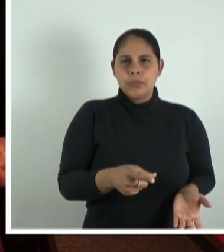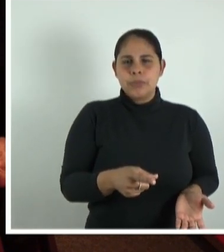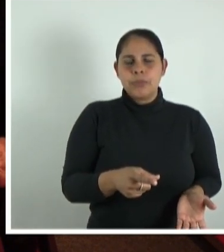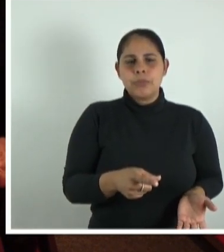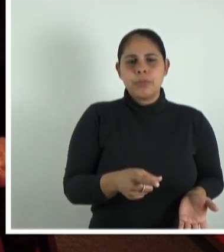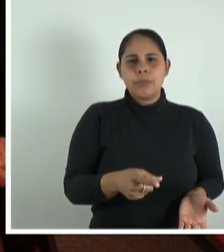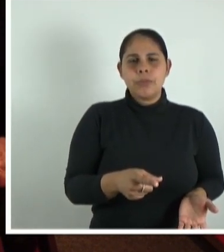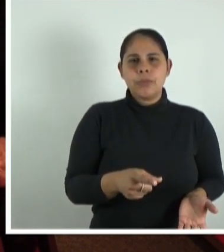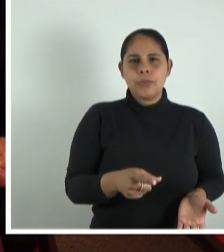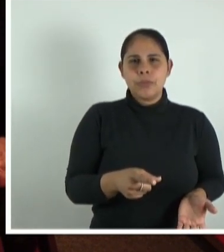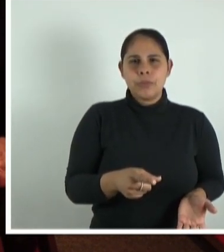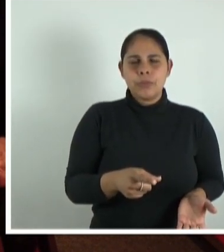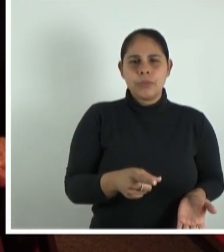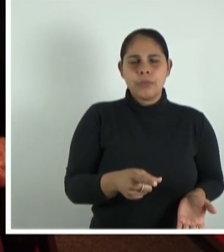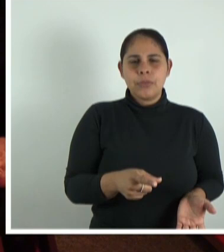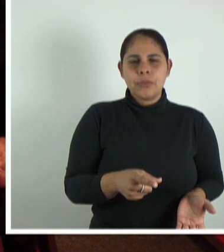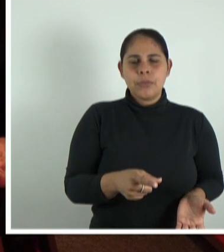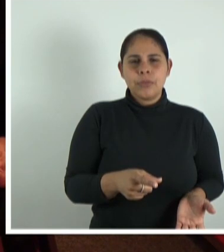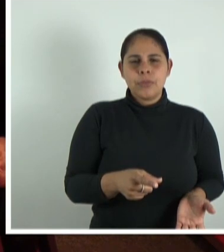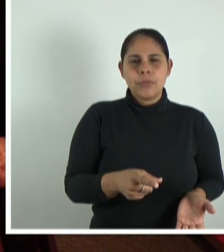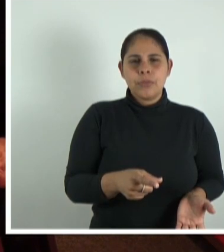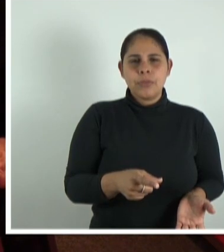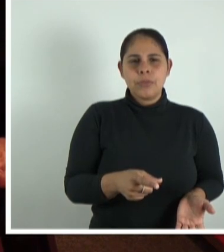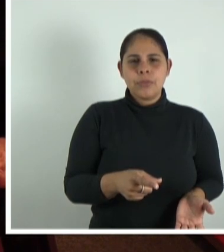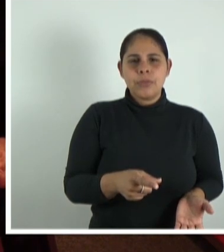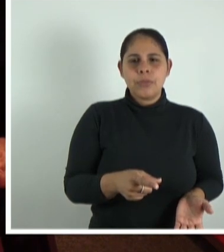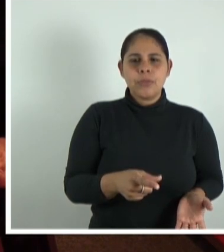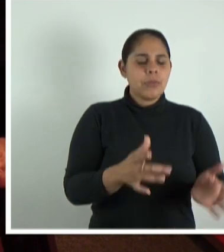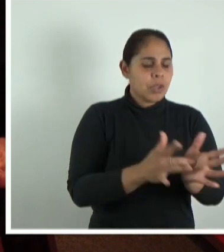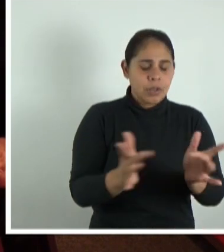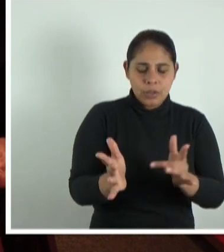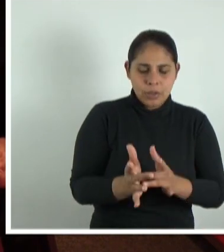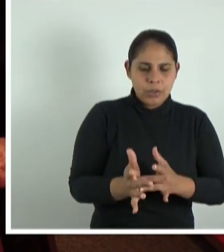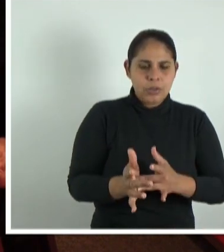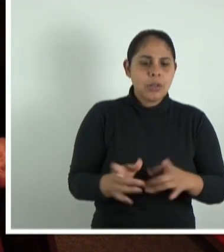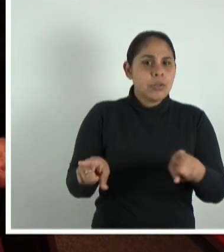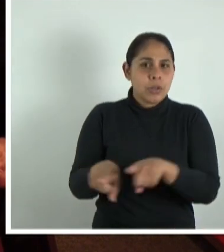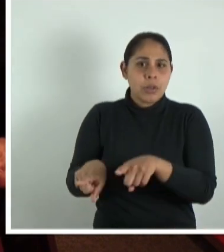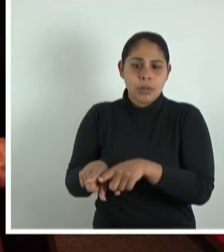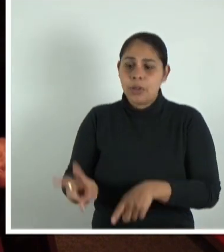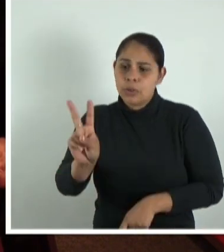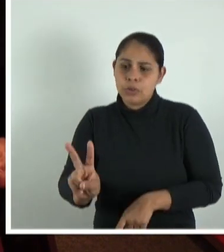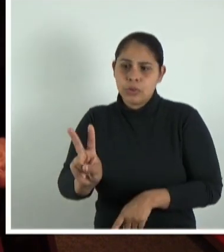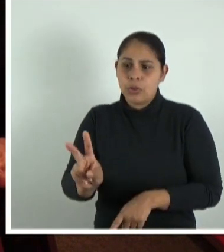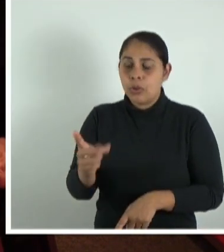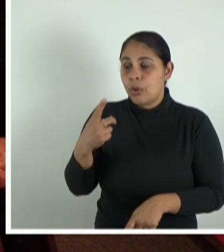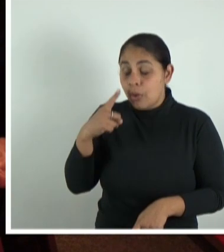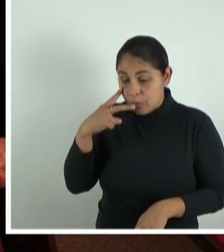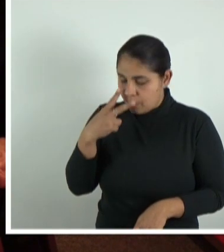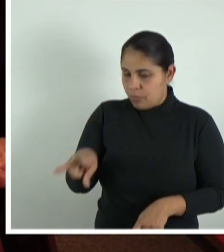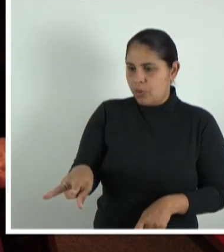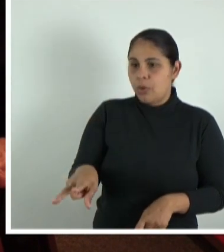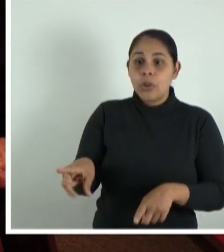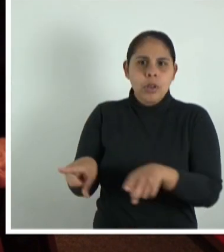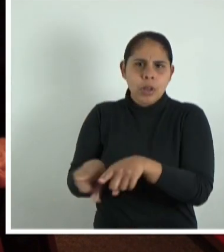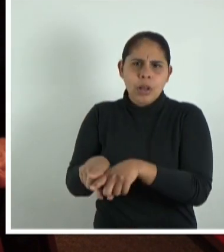que él vio a dos hermanos que remendaban las redes.